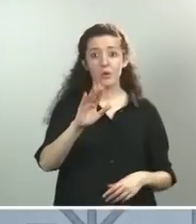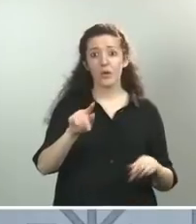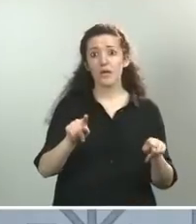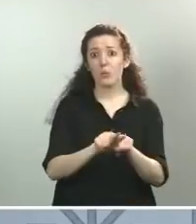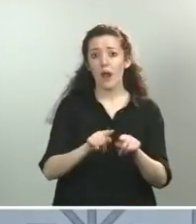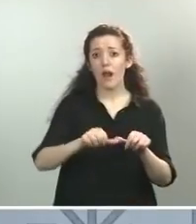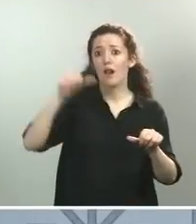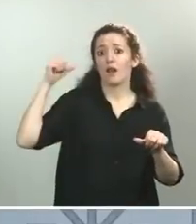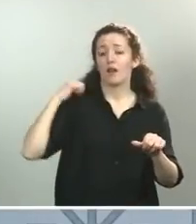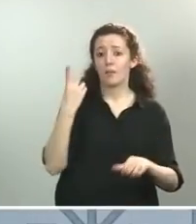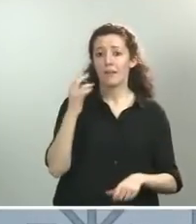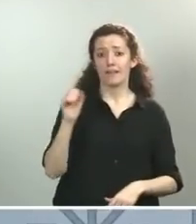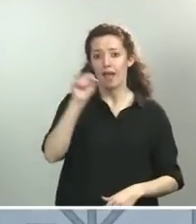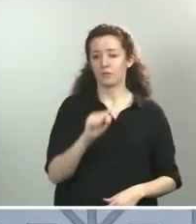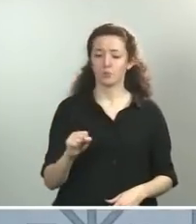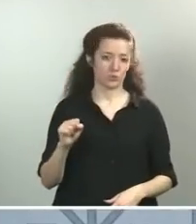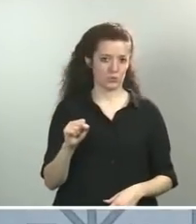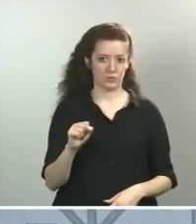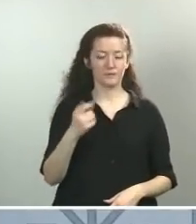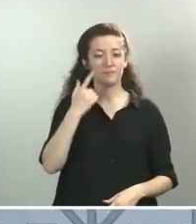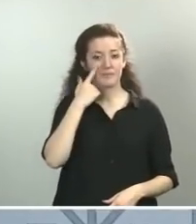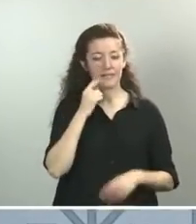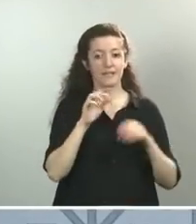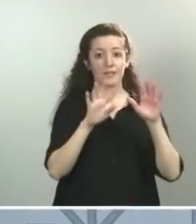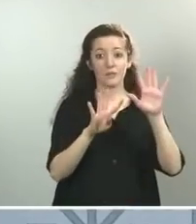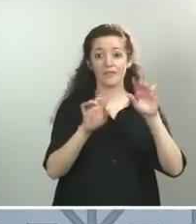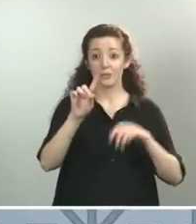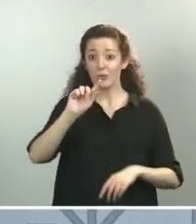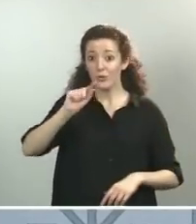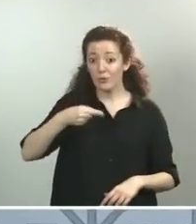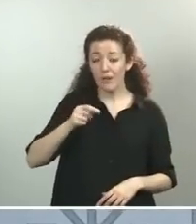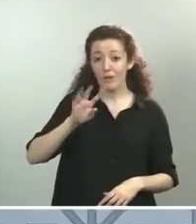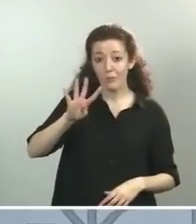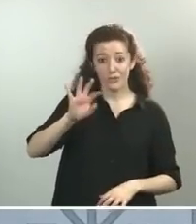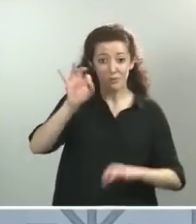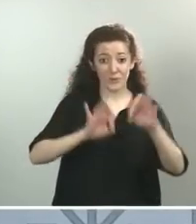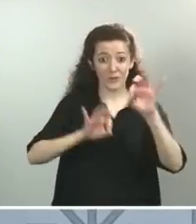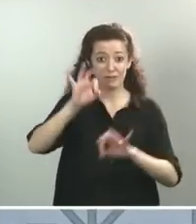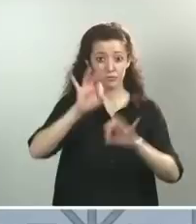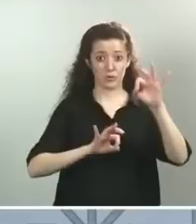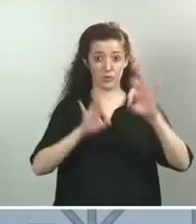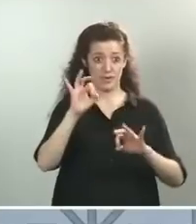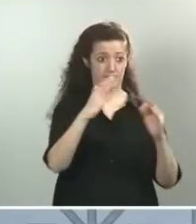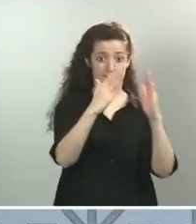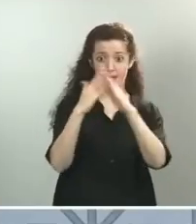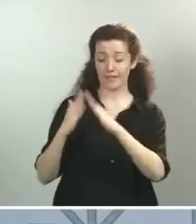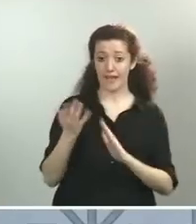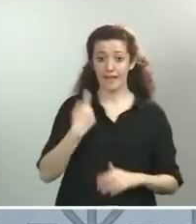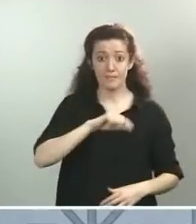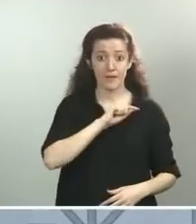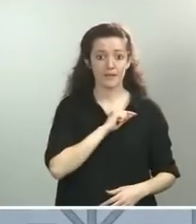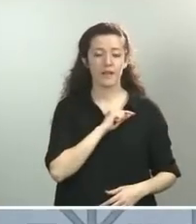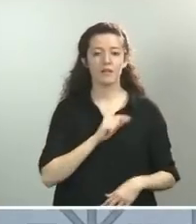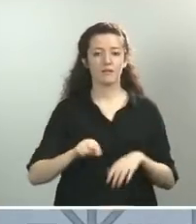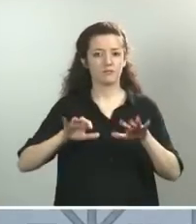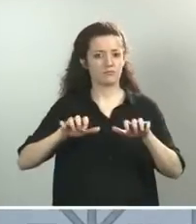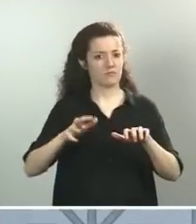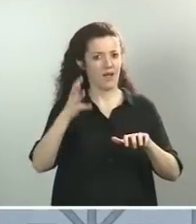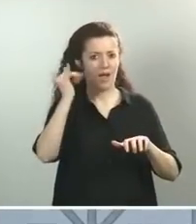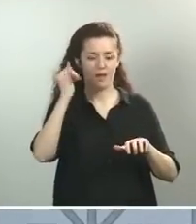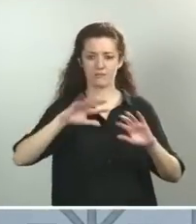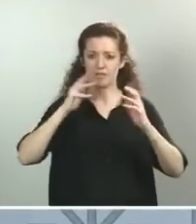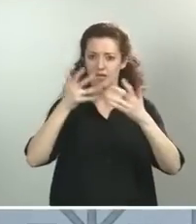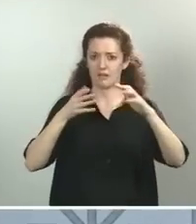,4% de os hogares españoles ten acceso a ordenador con internet, ten acceso a ordenador con